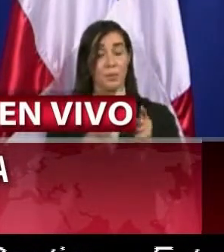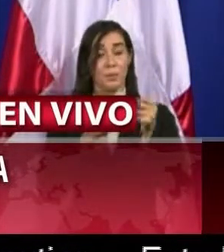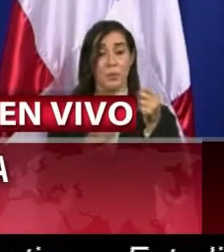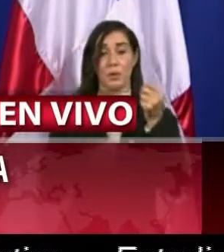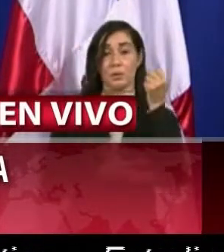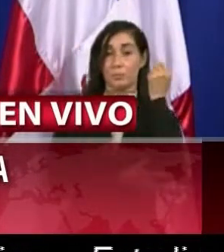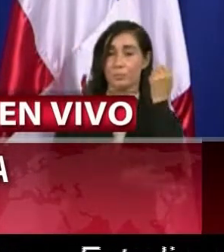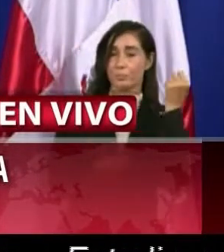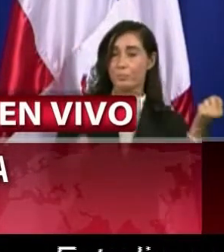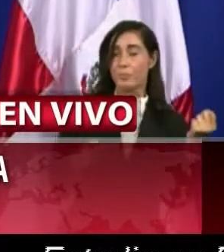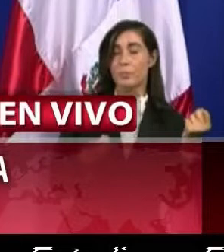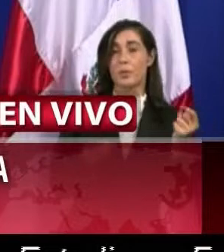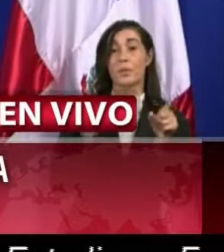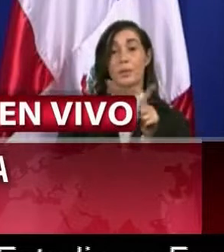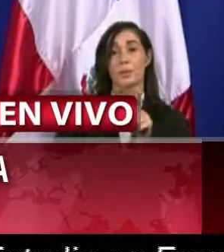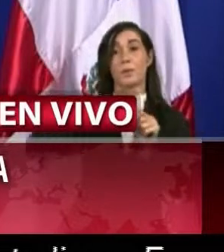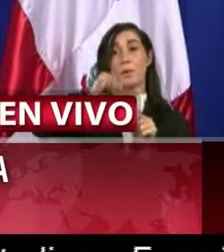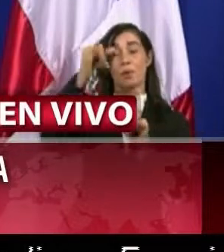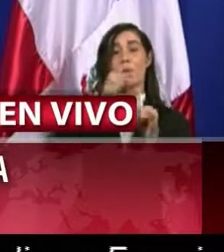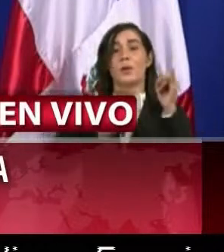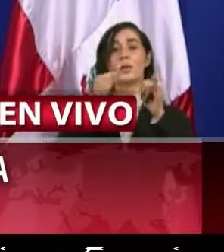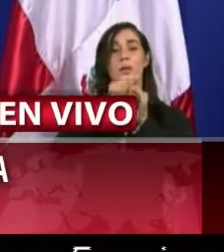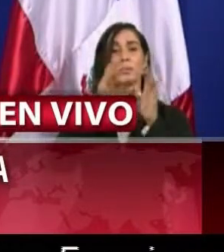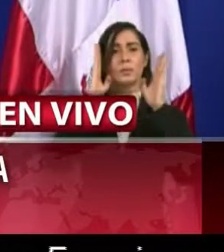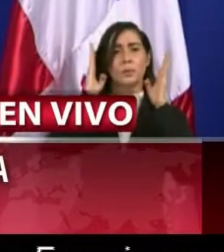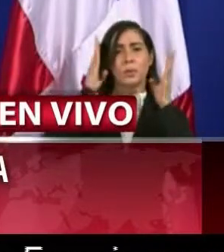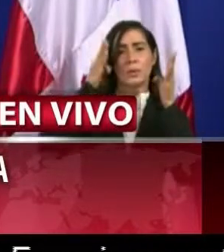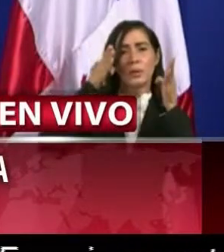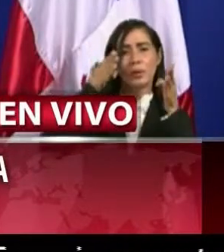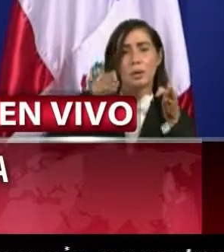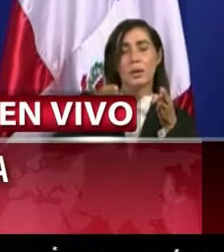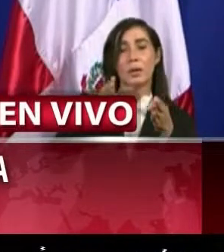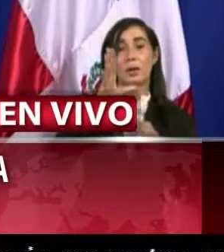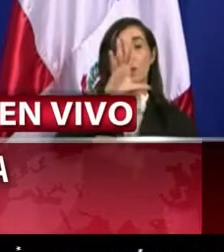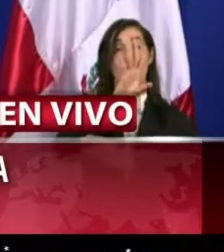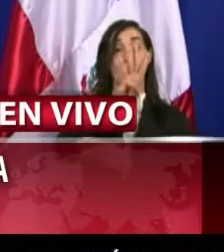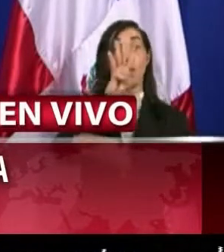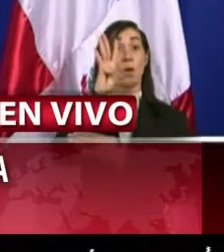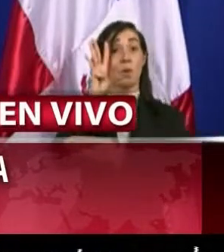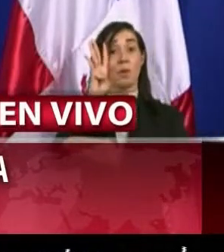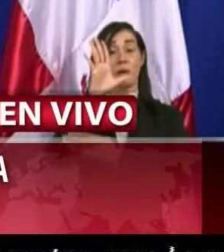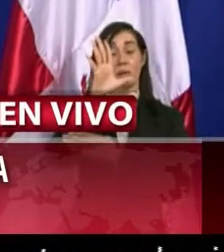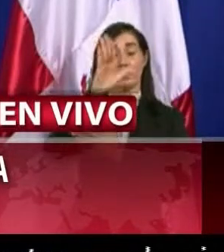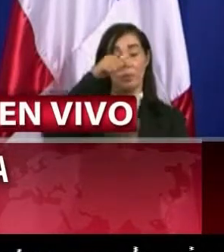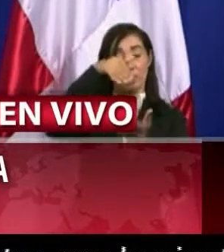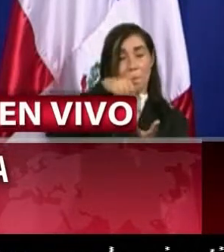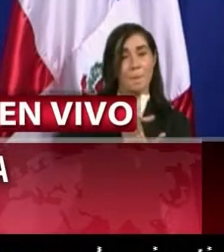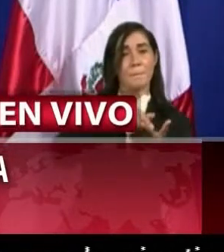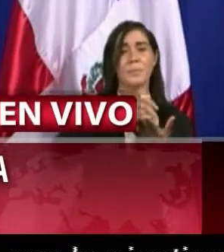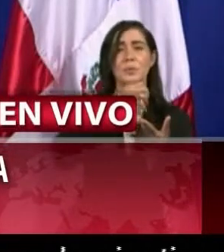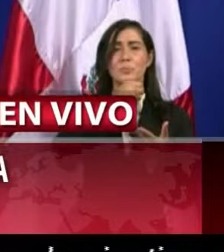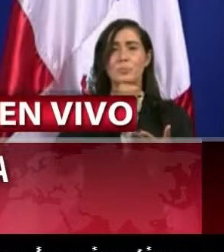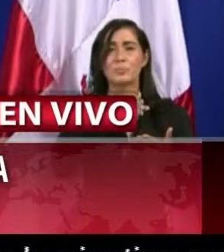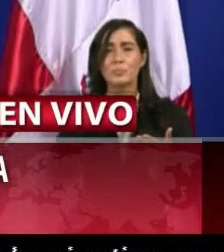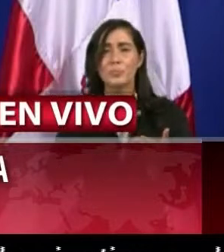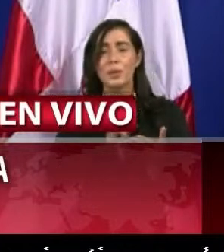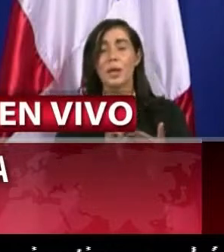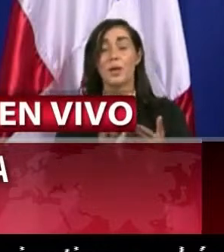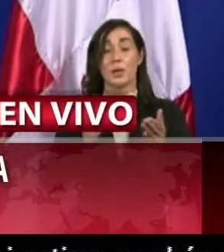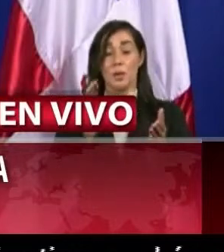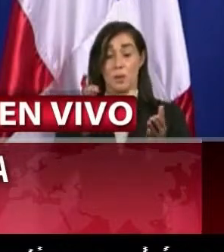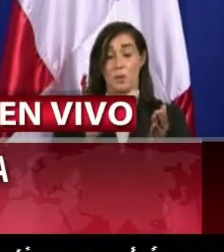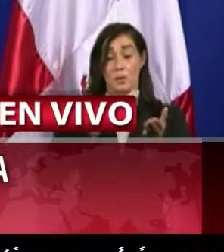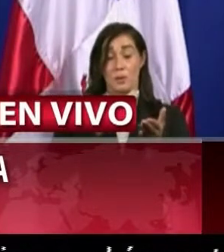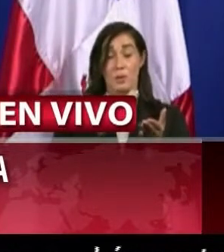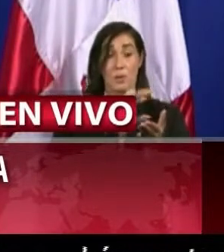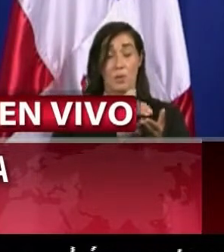son atendidos por otras instituciones. 45.000 envejecientes cuentan con la atención del Consejo Nacional para la Persona